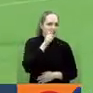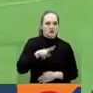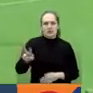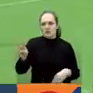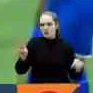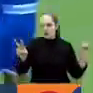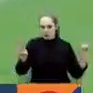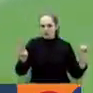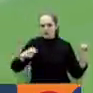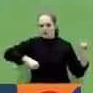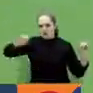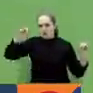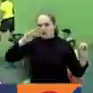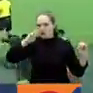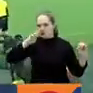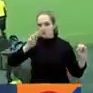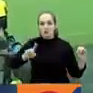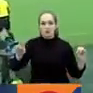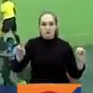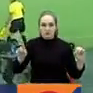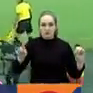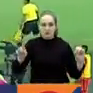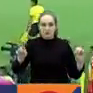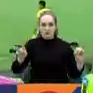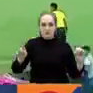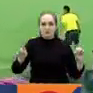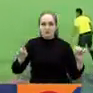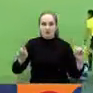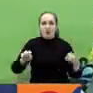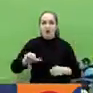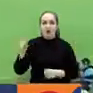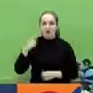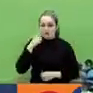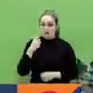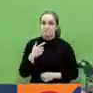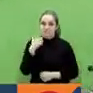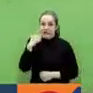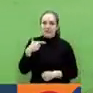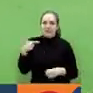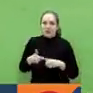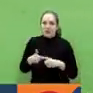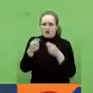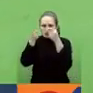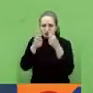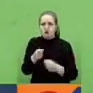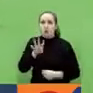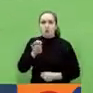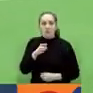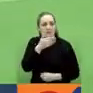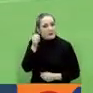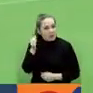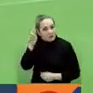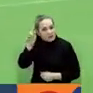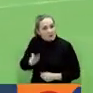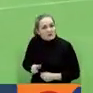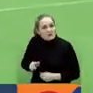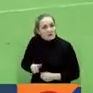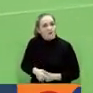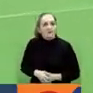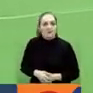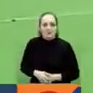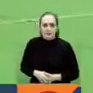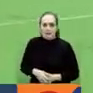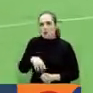estaba Jefferson Duques poniendo el primero y atención porque se convierte en el máximo goleador con 9 tantos. Y es el Rifle Andrade